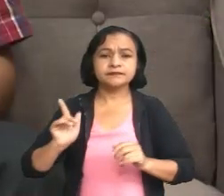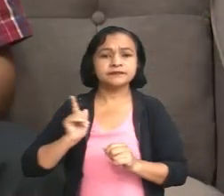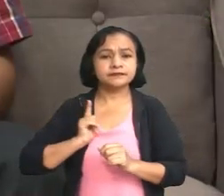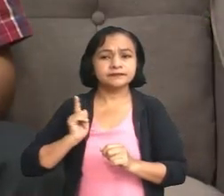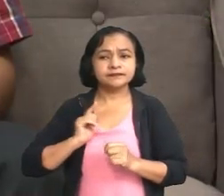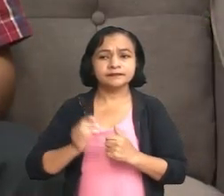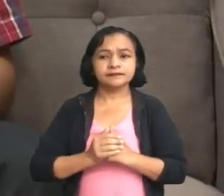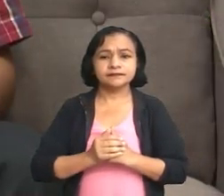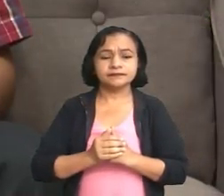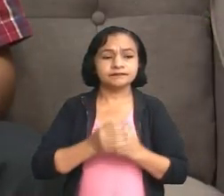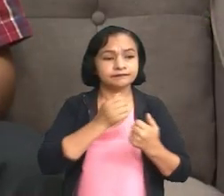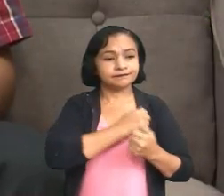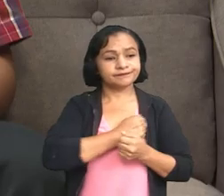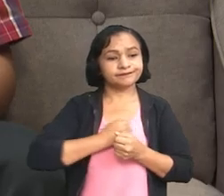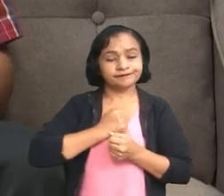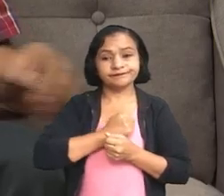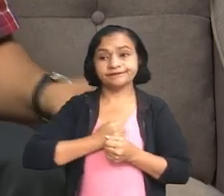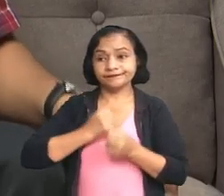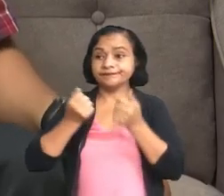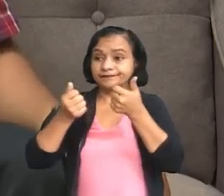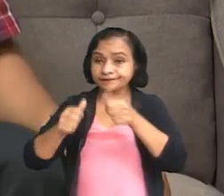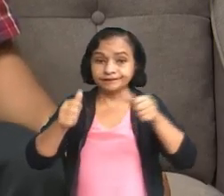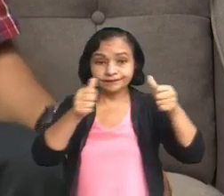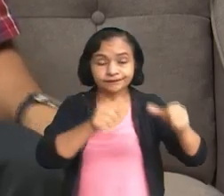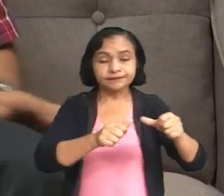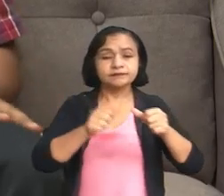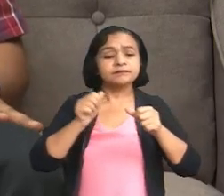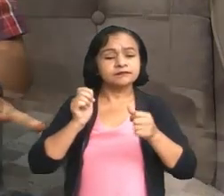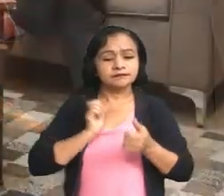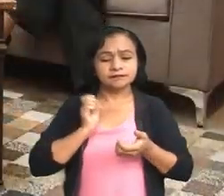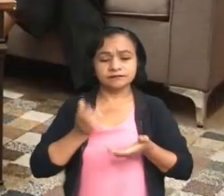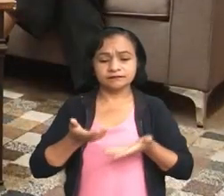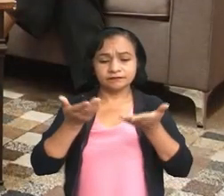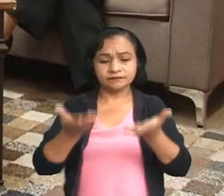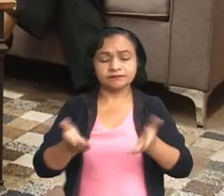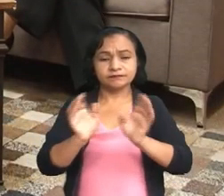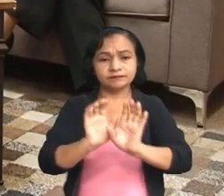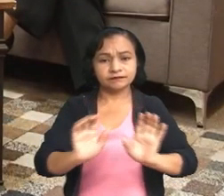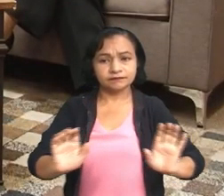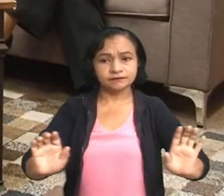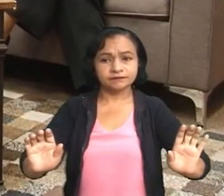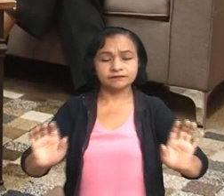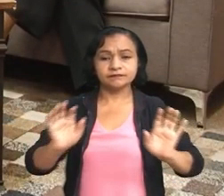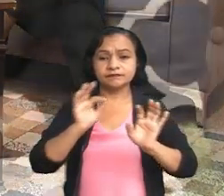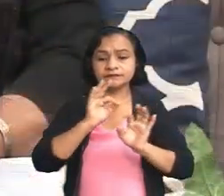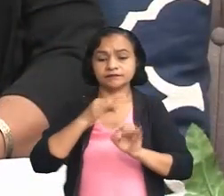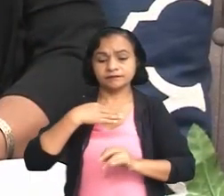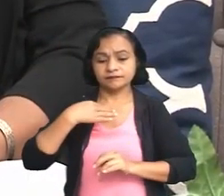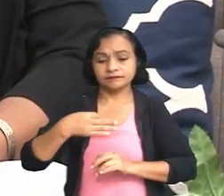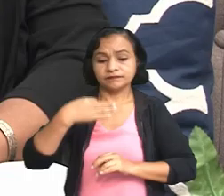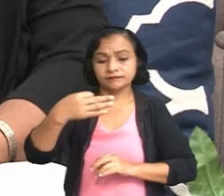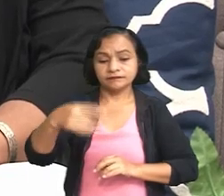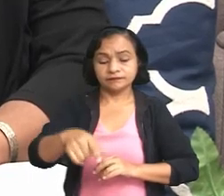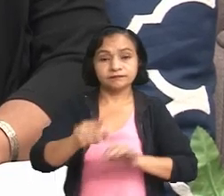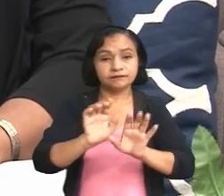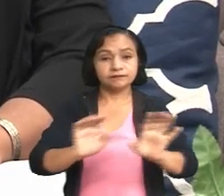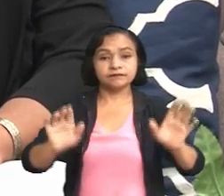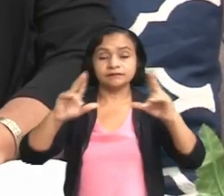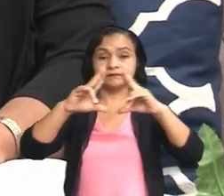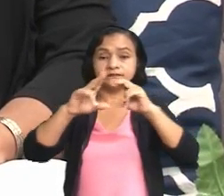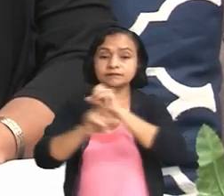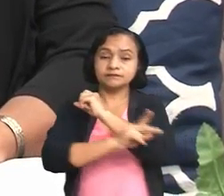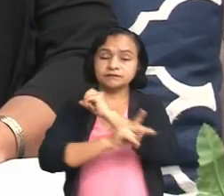hay reconciliación, nosotros también le estamos heredando a nuestra niñez, a nuestra futura generación, un país